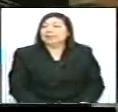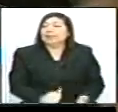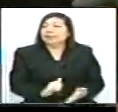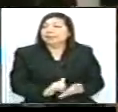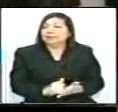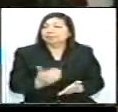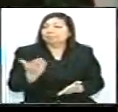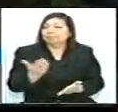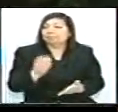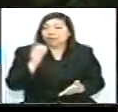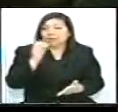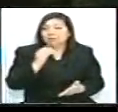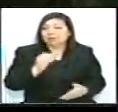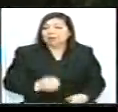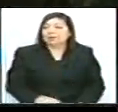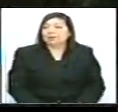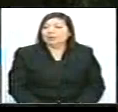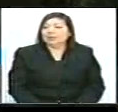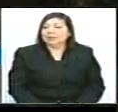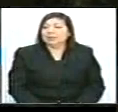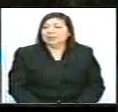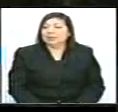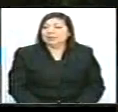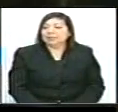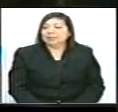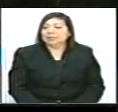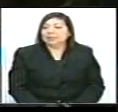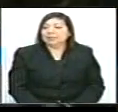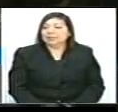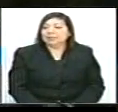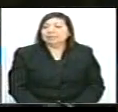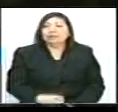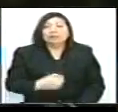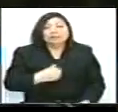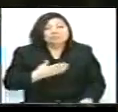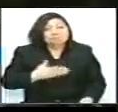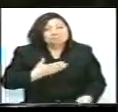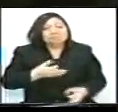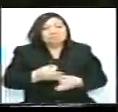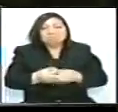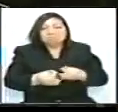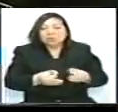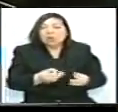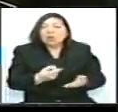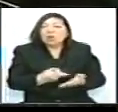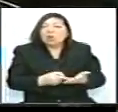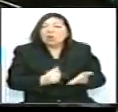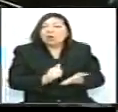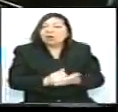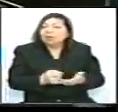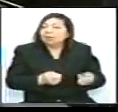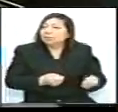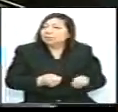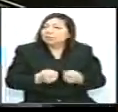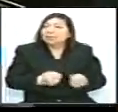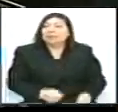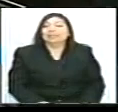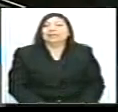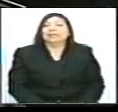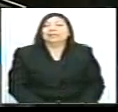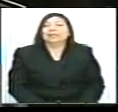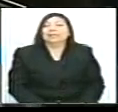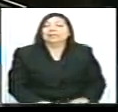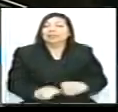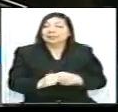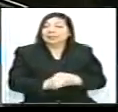se nos da la oportunidad de explicar cómo son los manejos de la